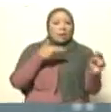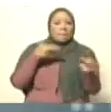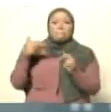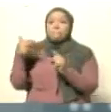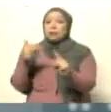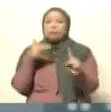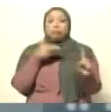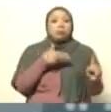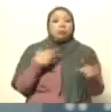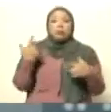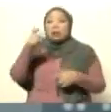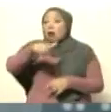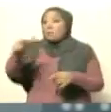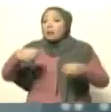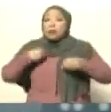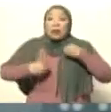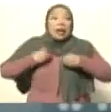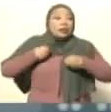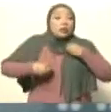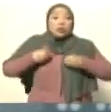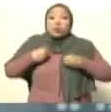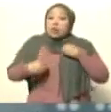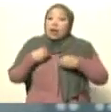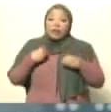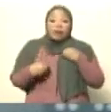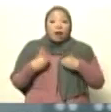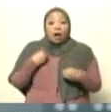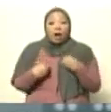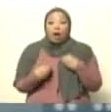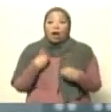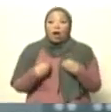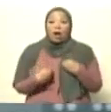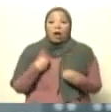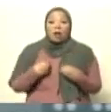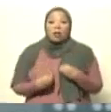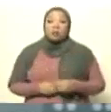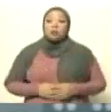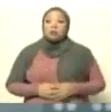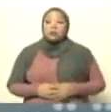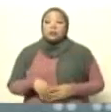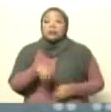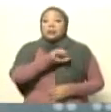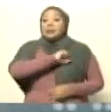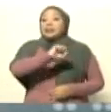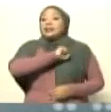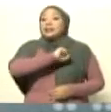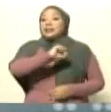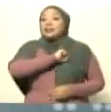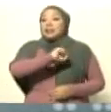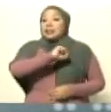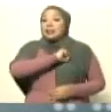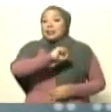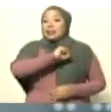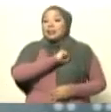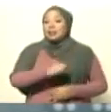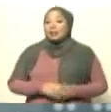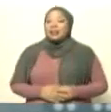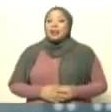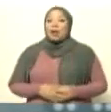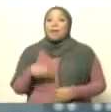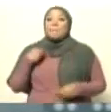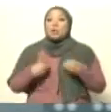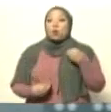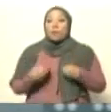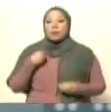de crispar, de poner a la gente ansiosa, y fueron a Miraflores a sacar al tirano que ellos llamaron, que los medios convirtieron, los francotiradores